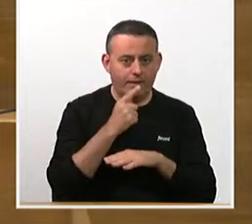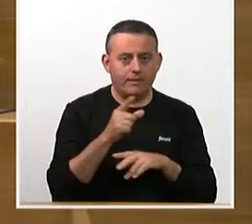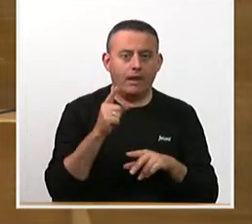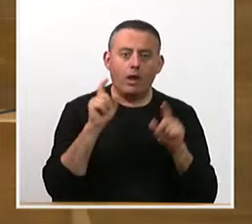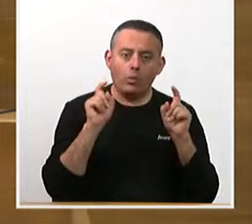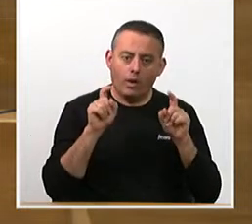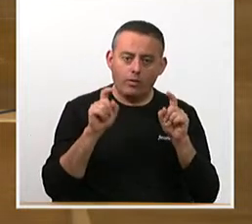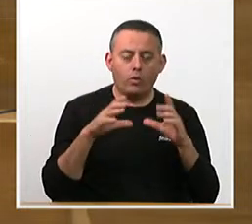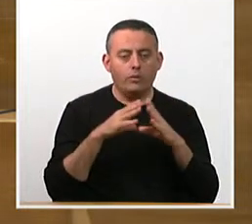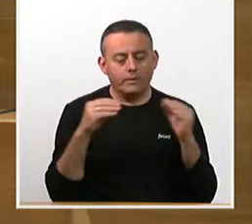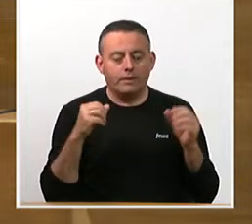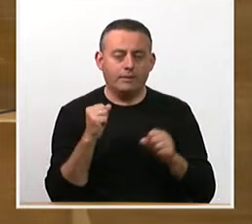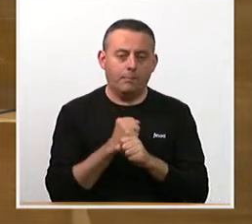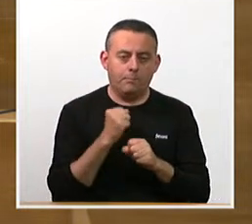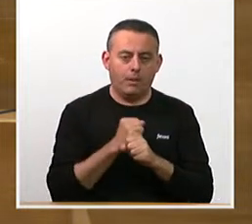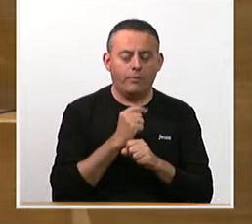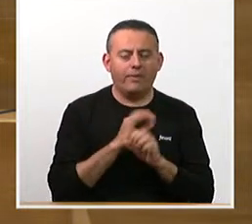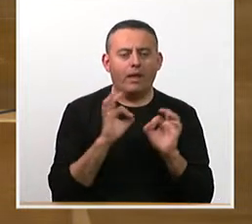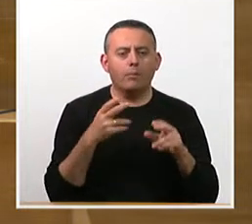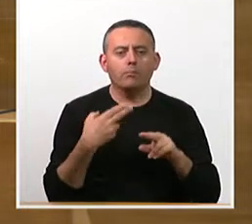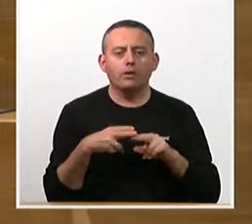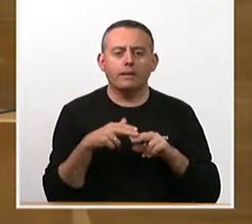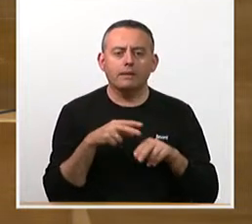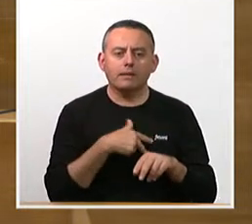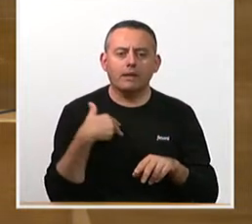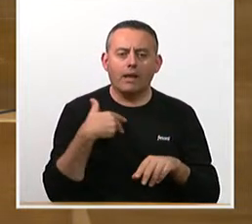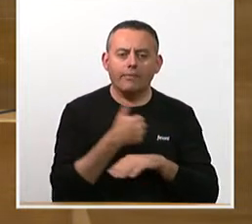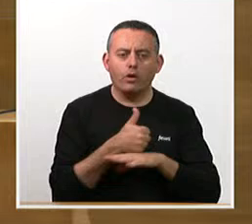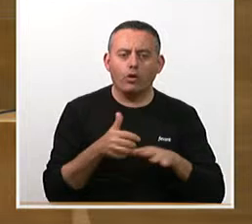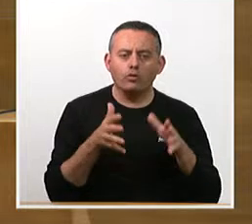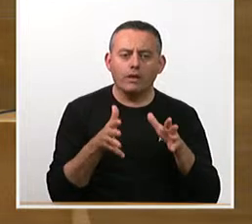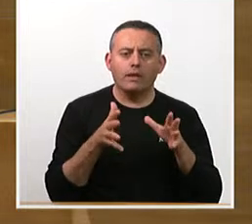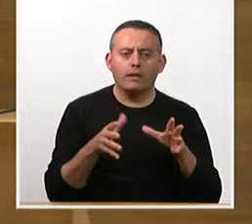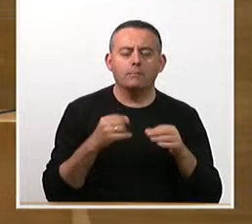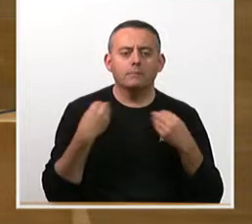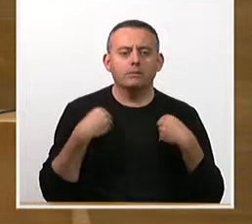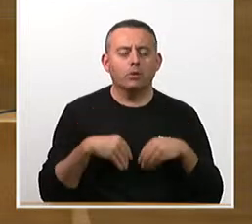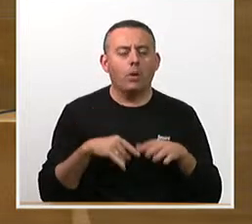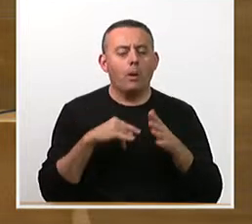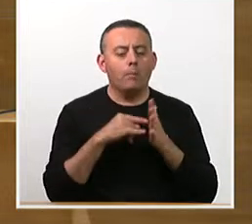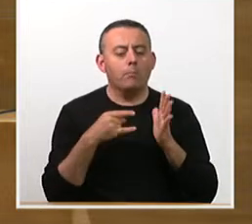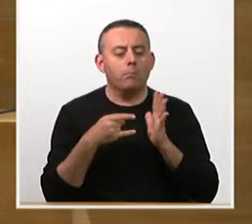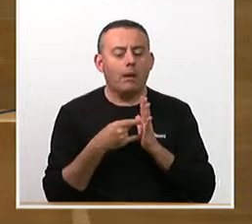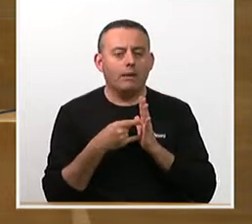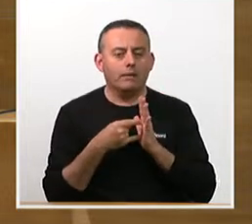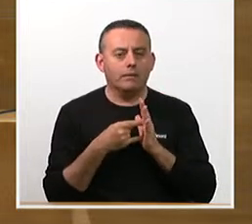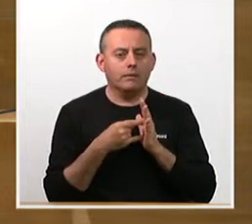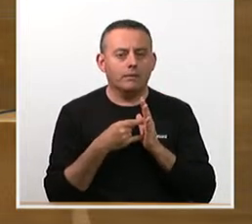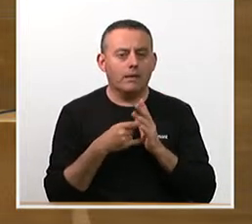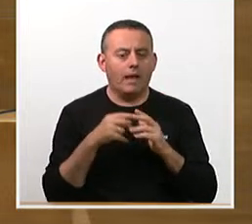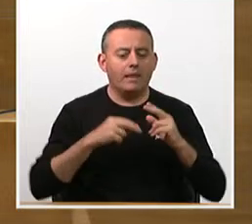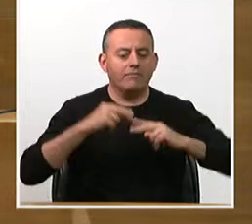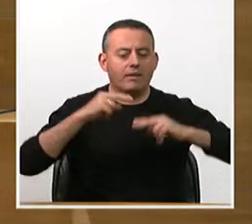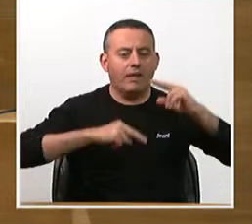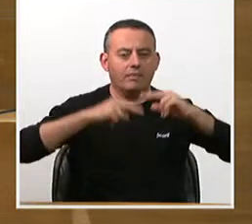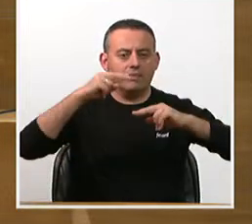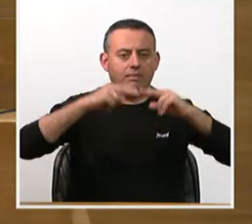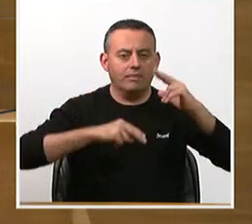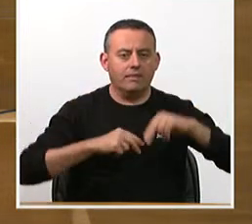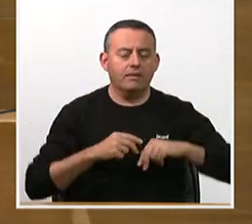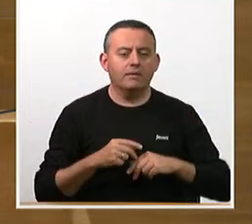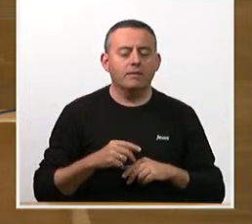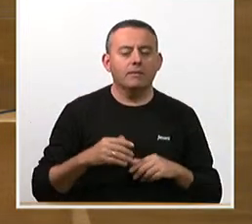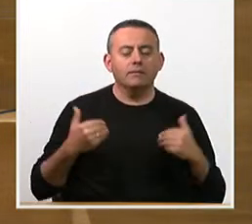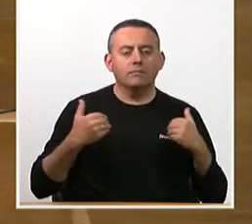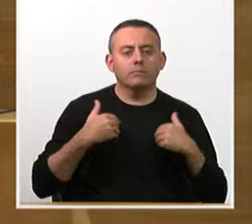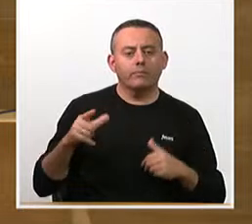empleo sobre la política general del consel en materia del plan edificante que formula el diputado José Luis Lorenz del grupo